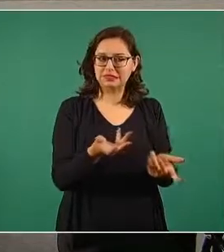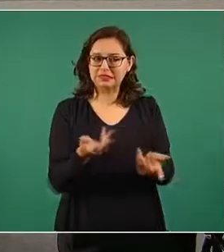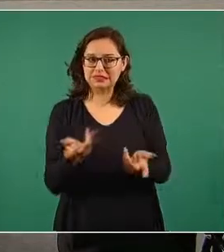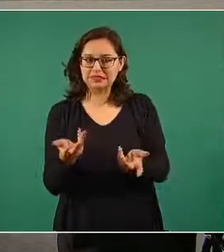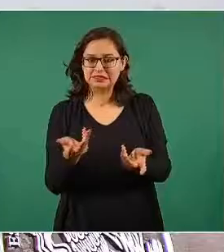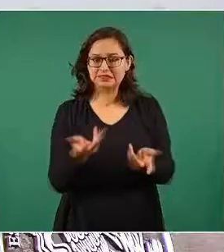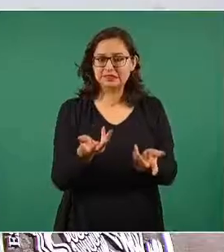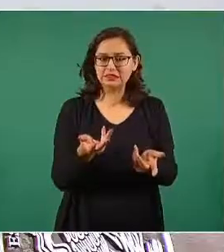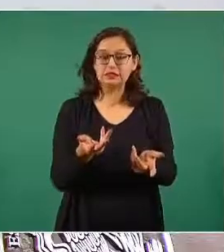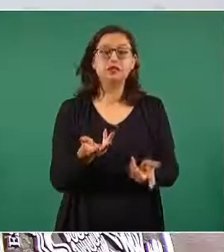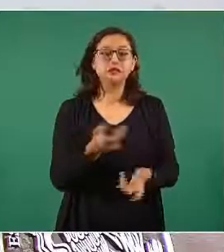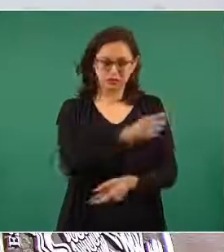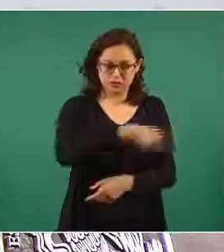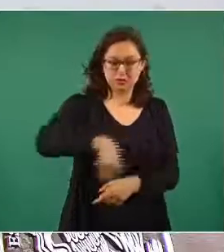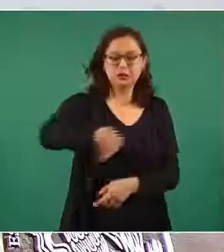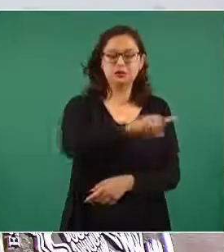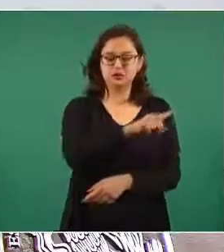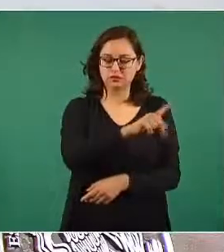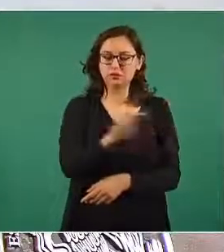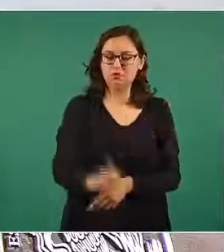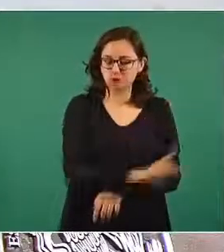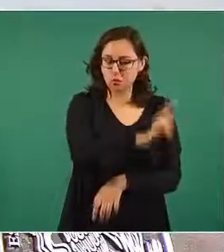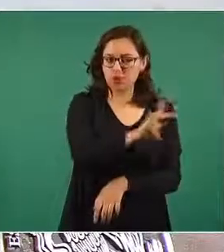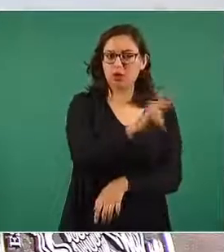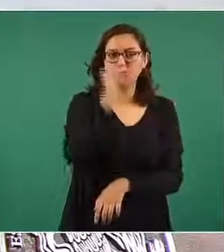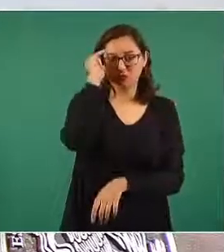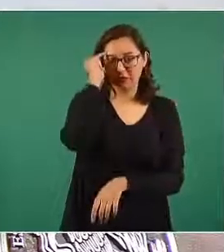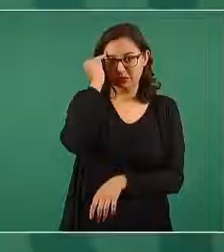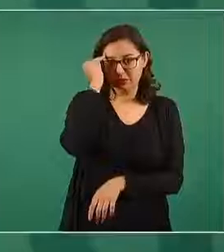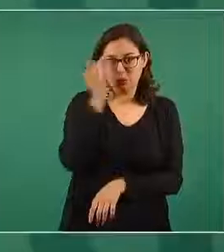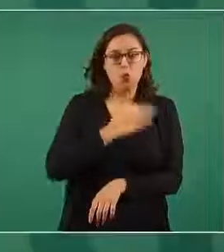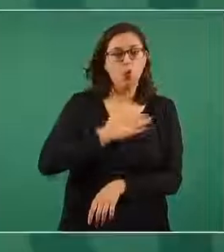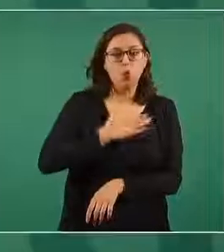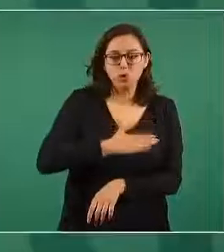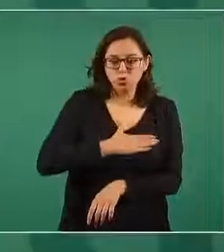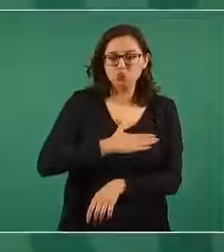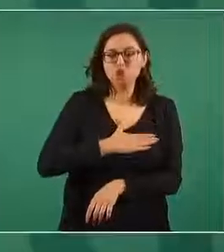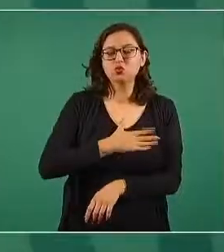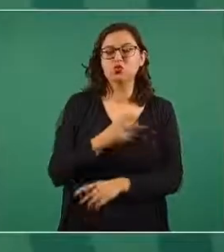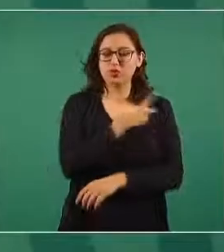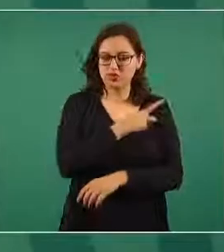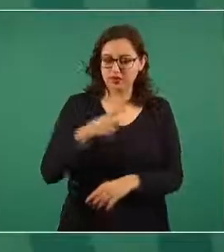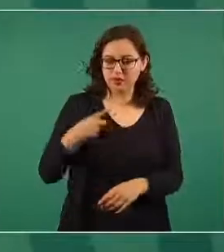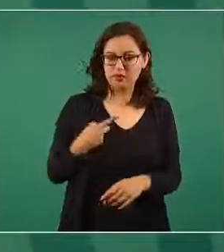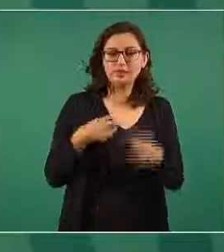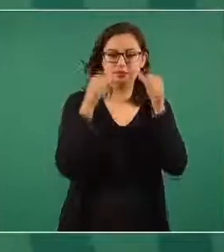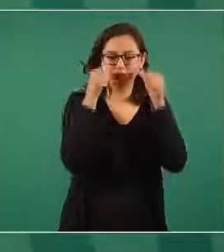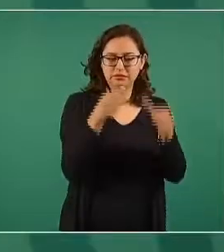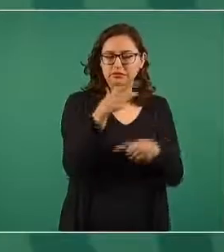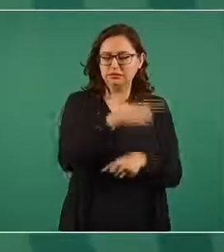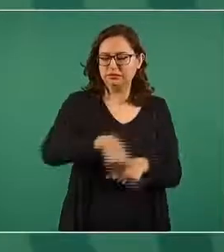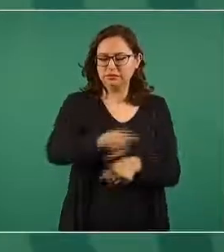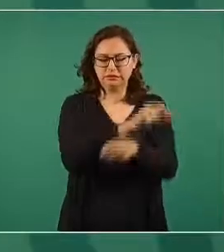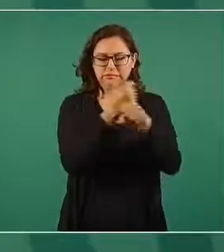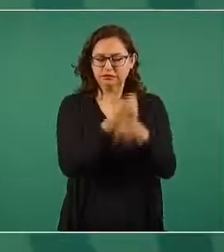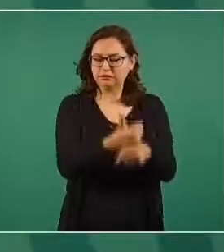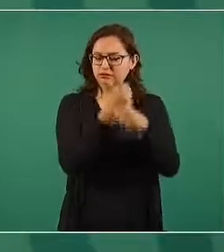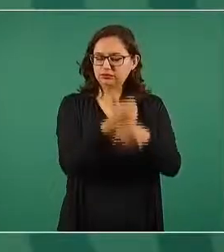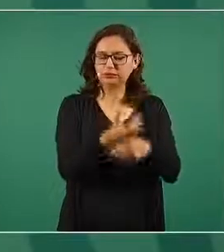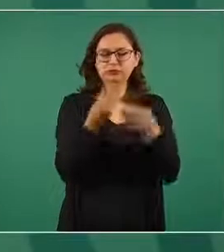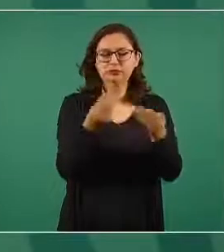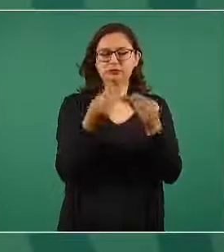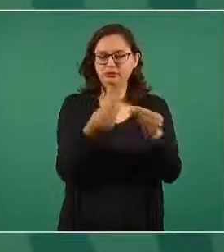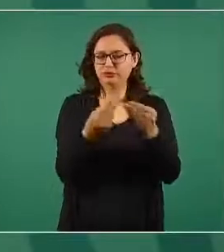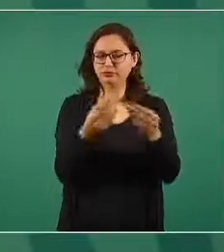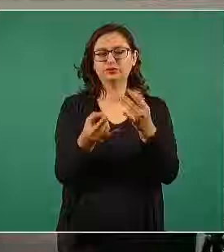yaquis, que son los más afectados por la represión en la historia